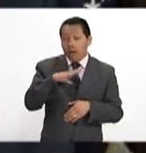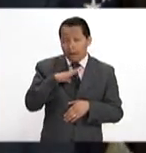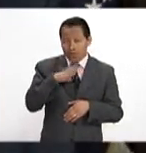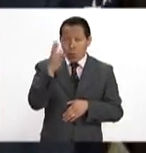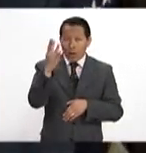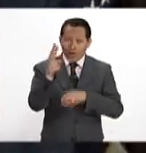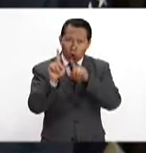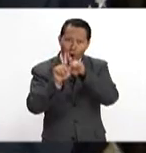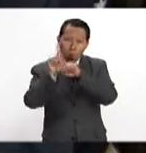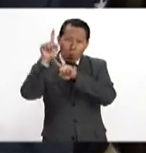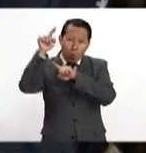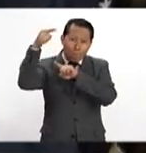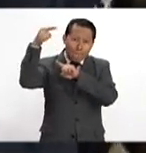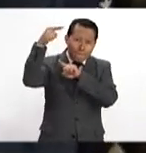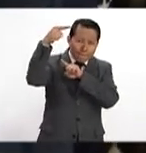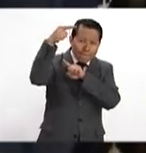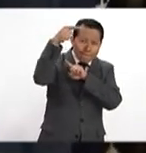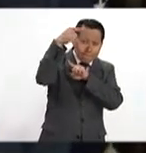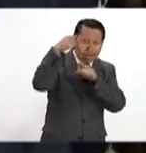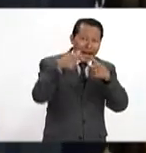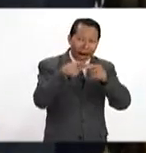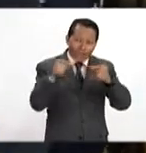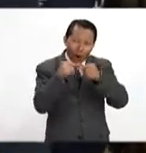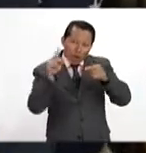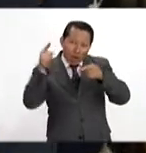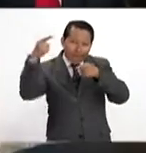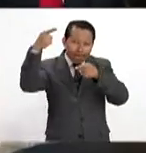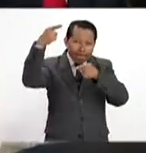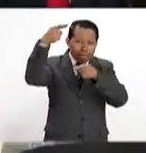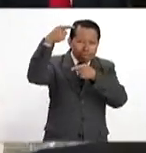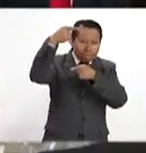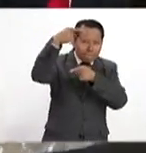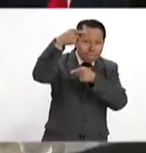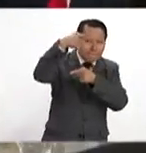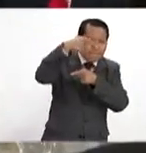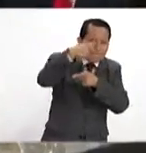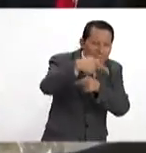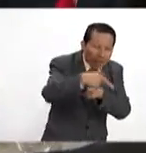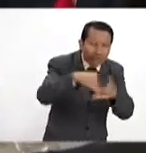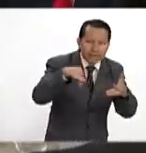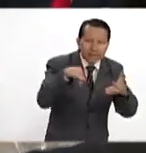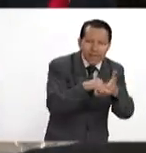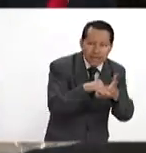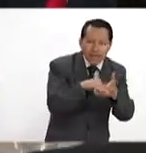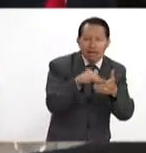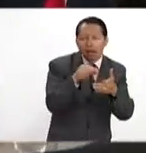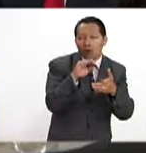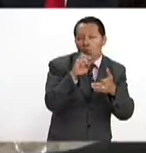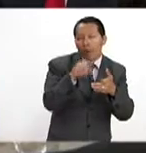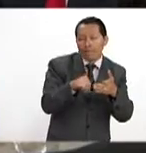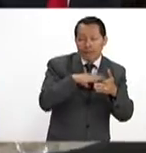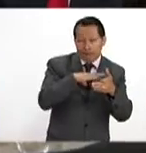alcance intermedio que cruzarían los cielos de Japón e impactarían muy cerca de las costas de Guam a